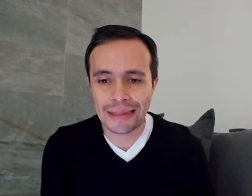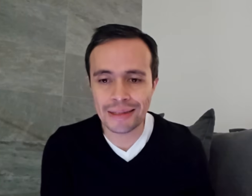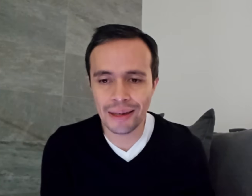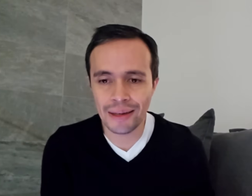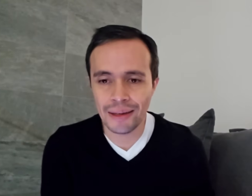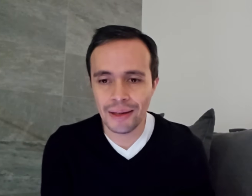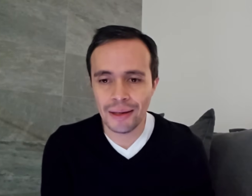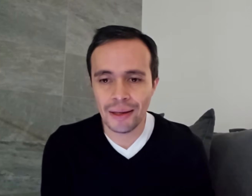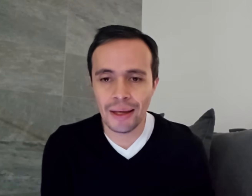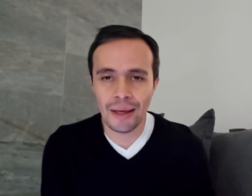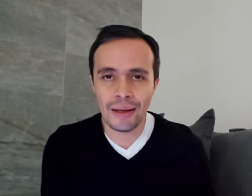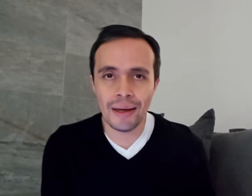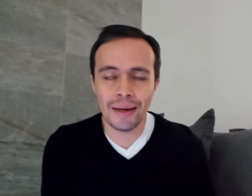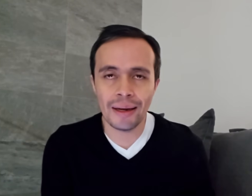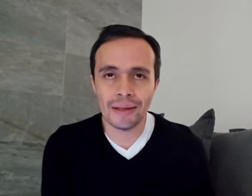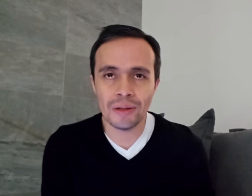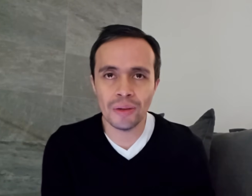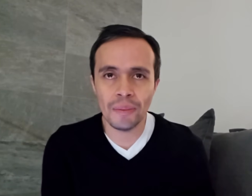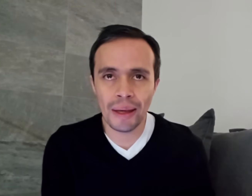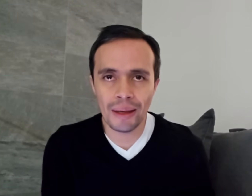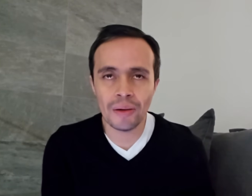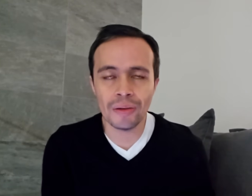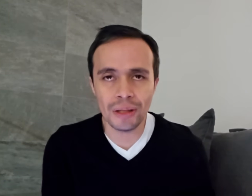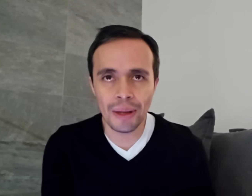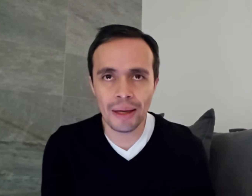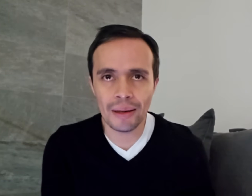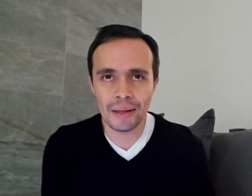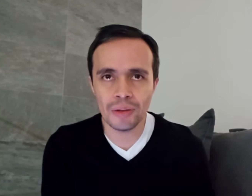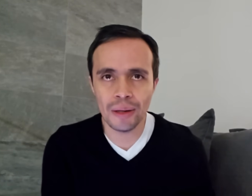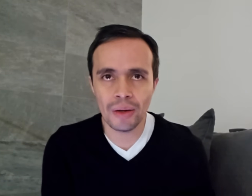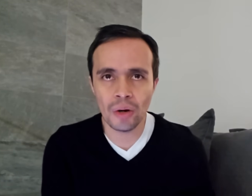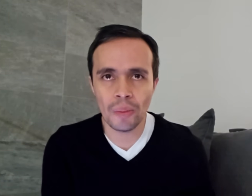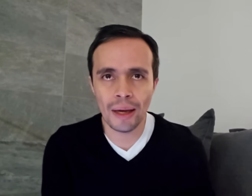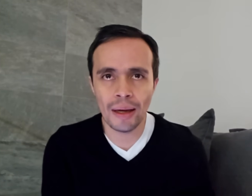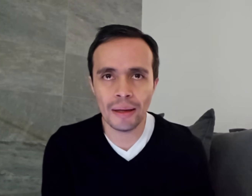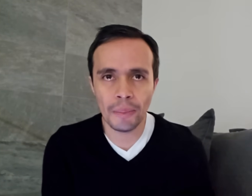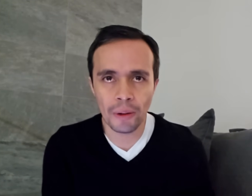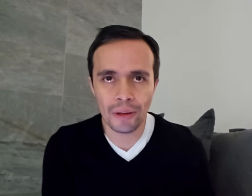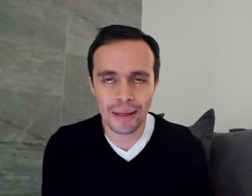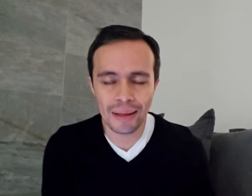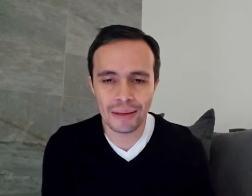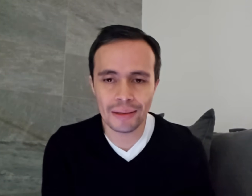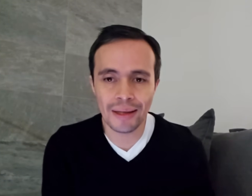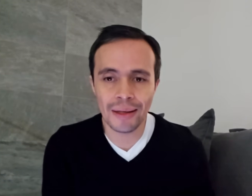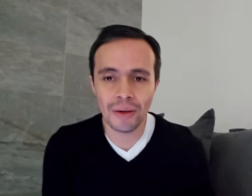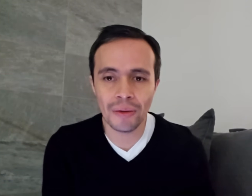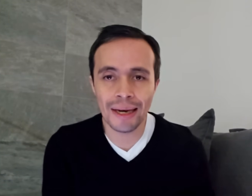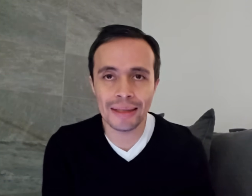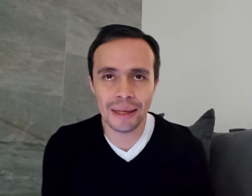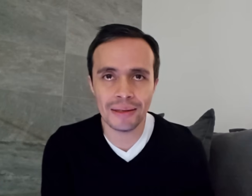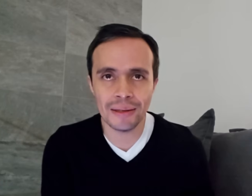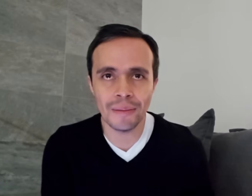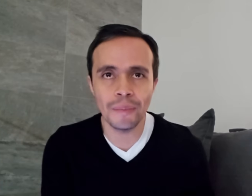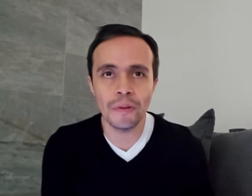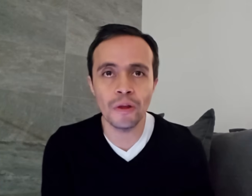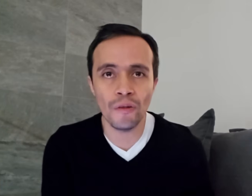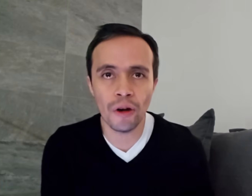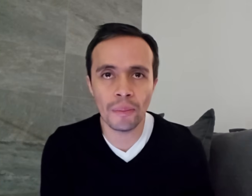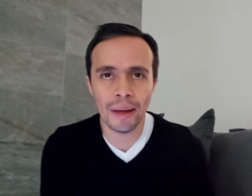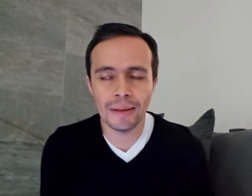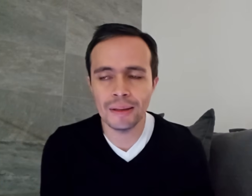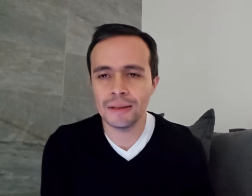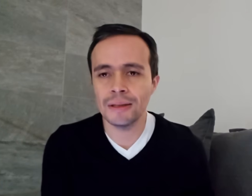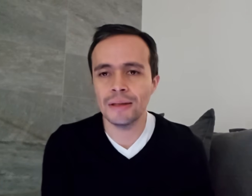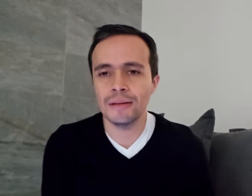Alemania, Francia. Y en el caso de México, si bien es una economía importante, está dentro de las 10,